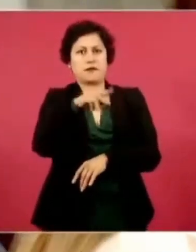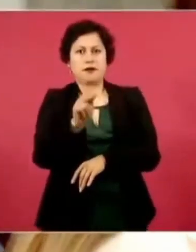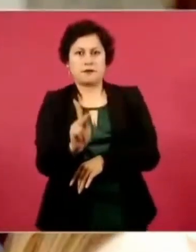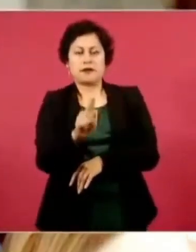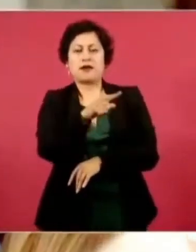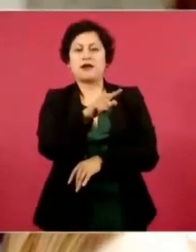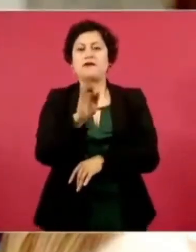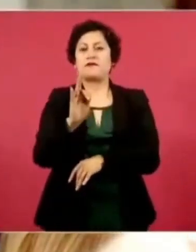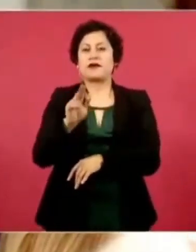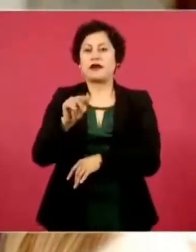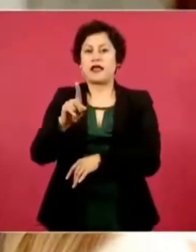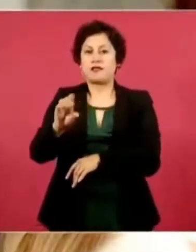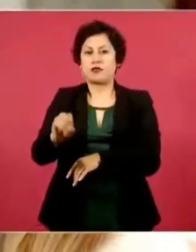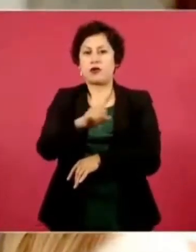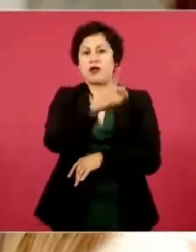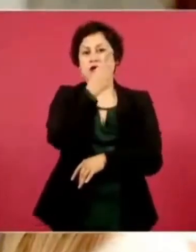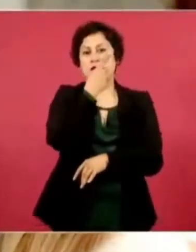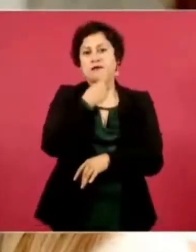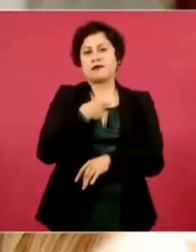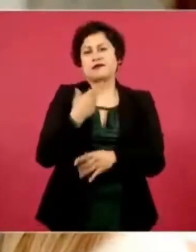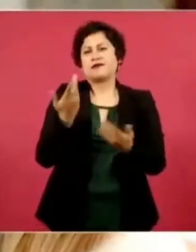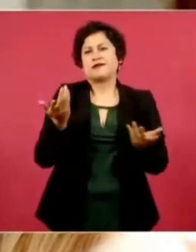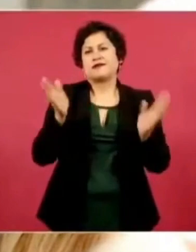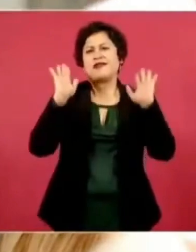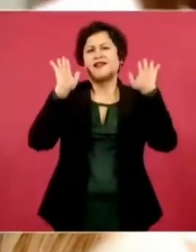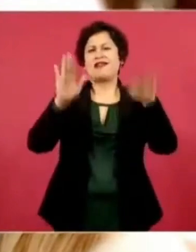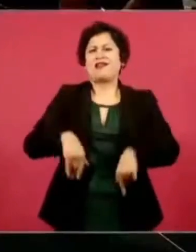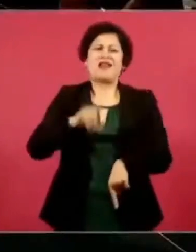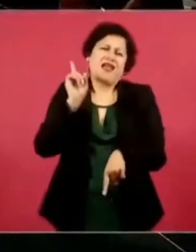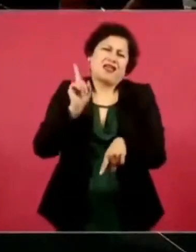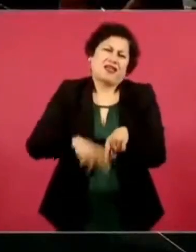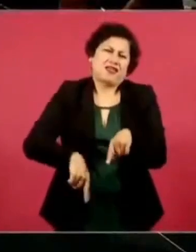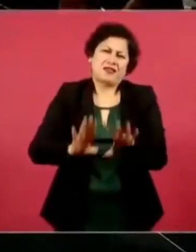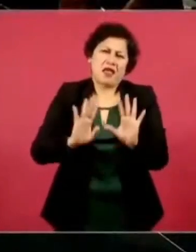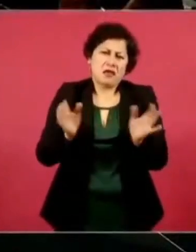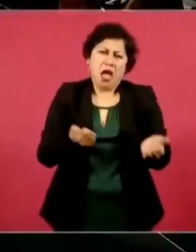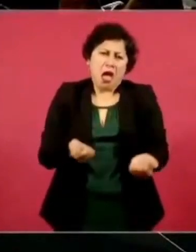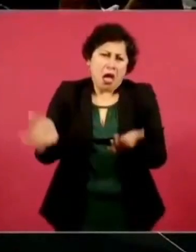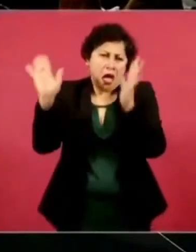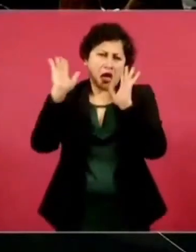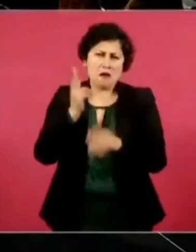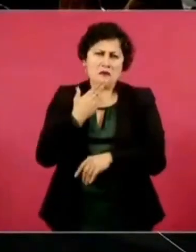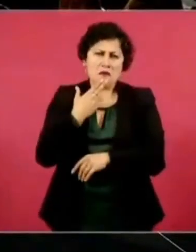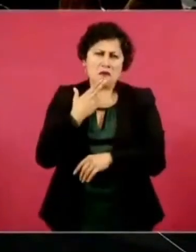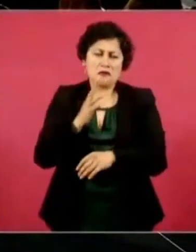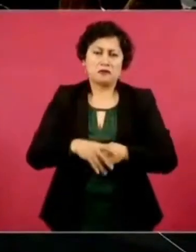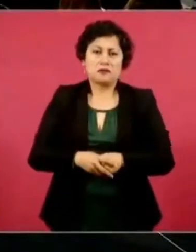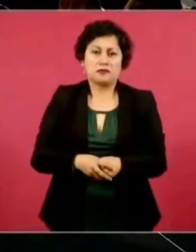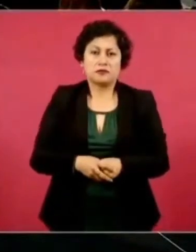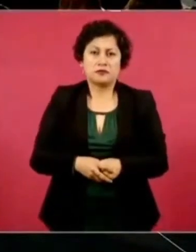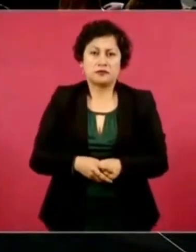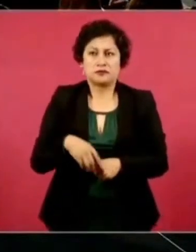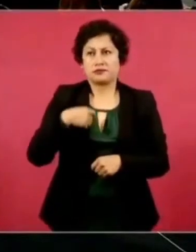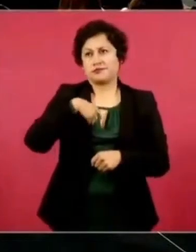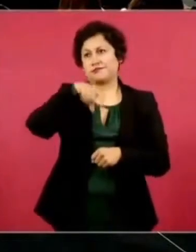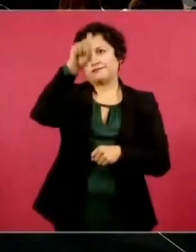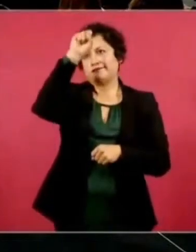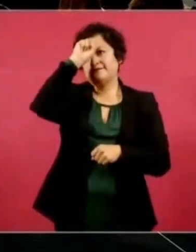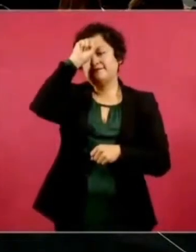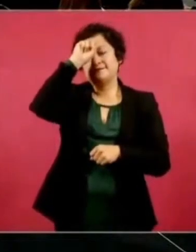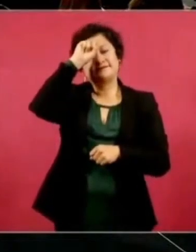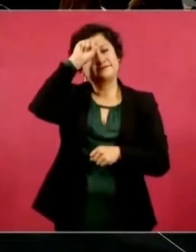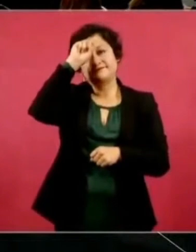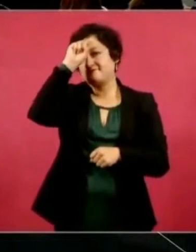me dice, no tiene caso, ya muévala. Incluso ya hasta la puede usar, Yo me di cuenta que no iban a hacer nada y que